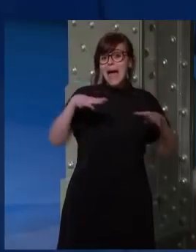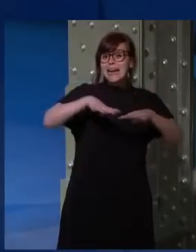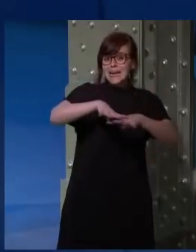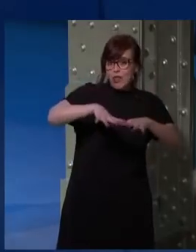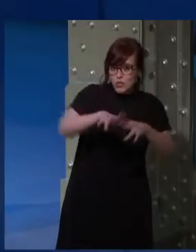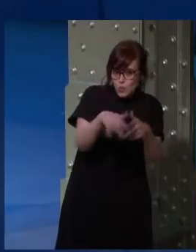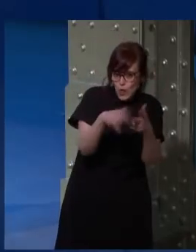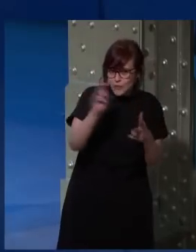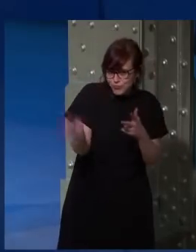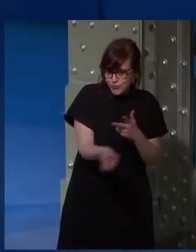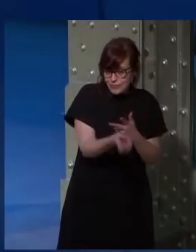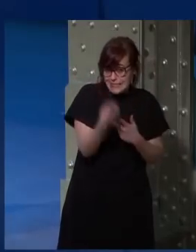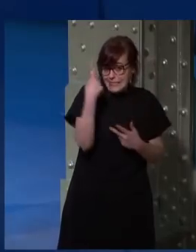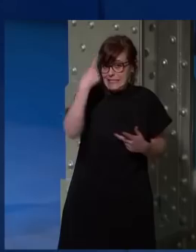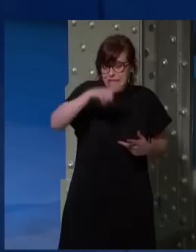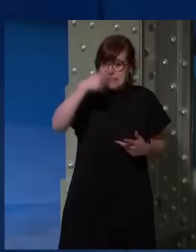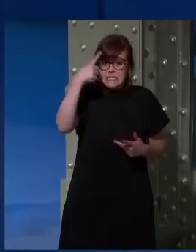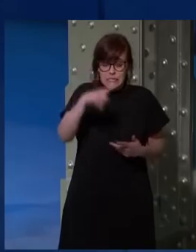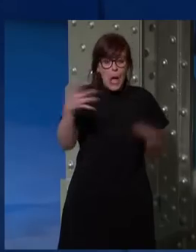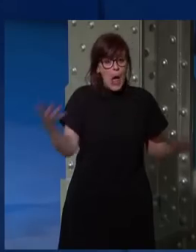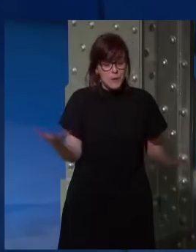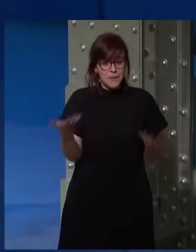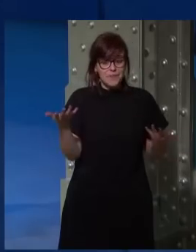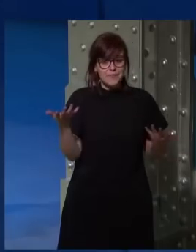redes y todo eso, hay un montón de